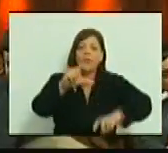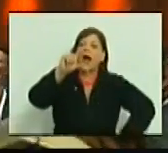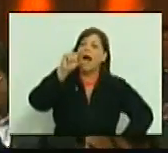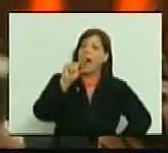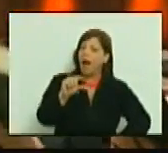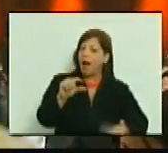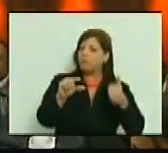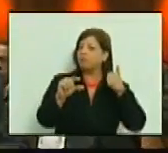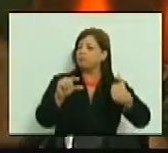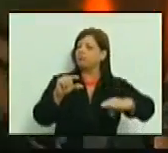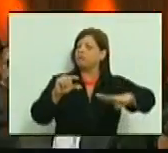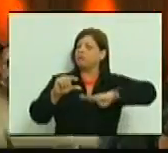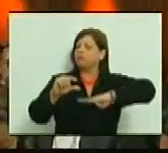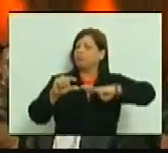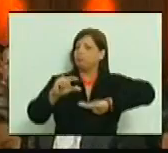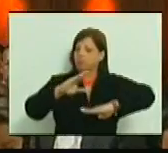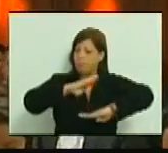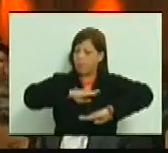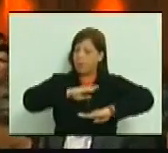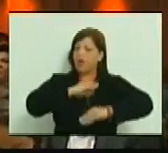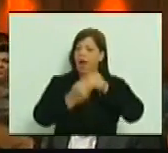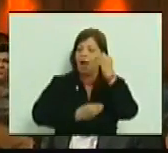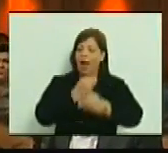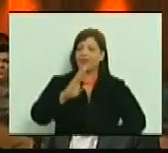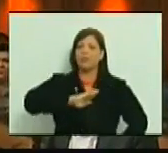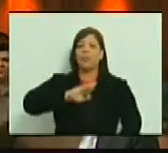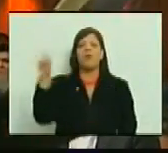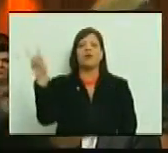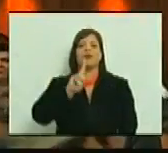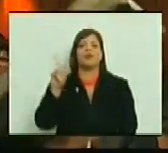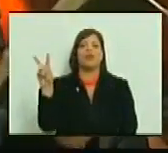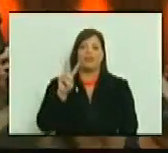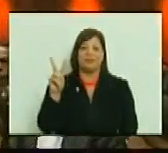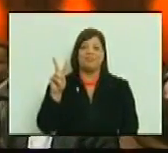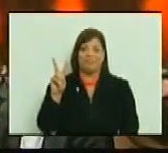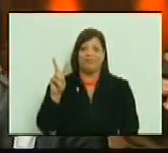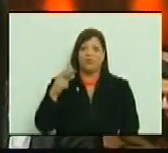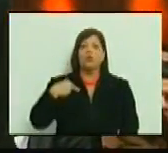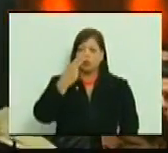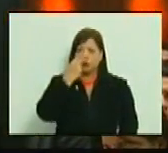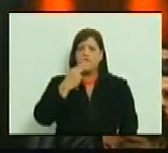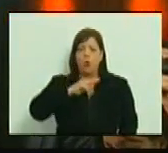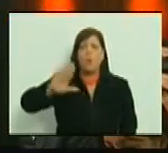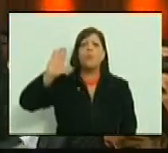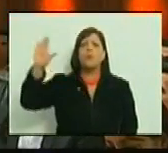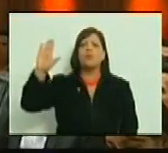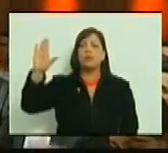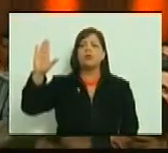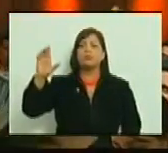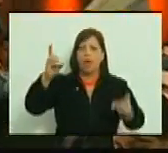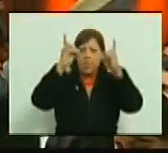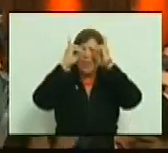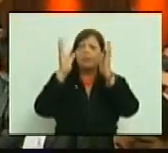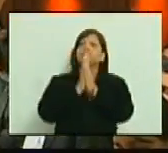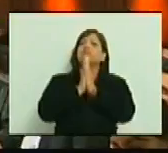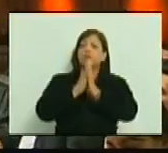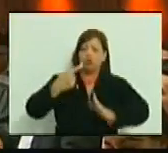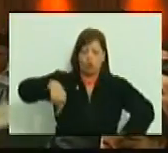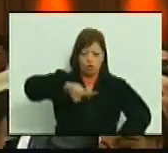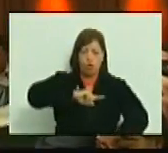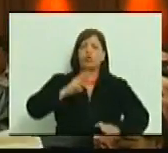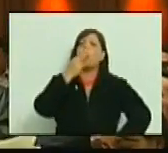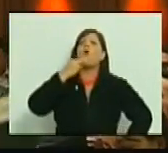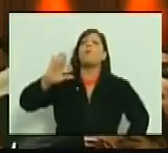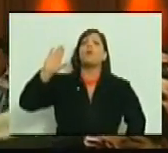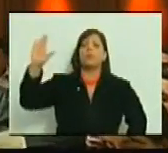pueda lograrlo con productos hechos en Venezuela. Nosotros estamos comprometidos, presidenta y constituyentes,